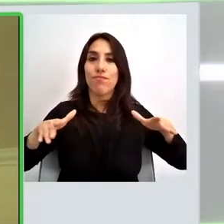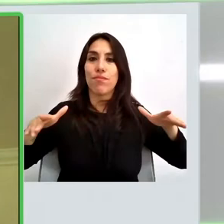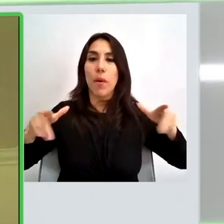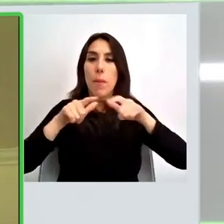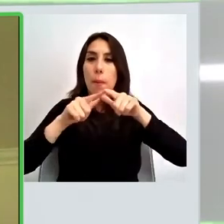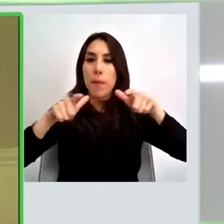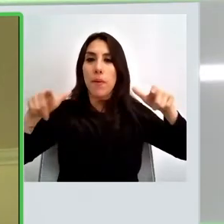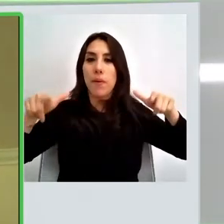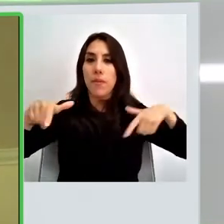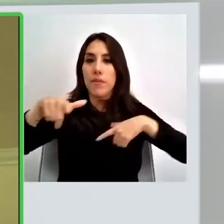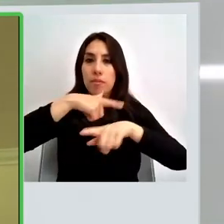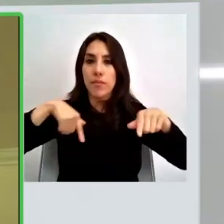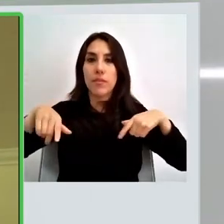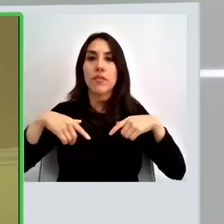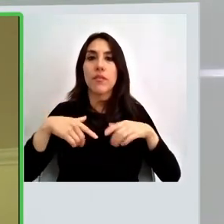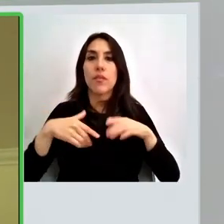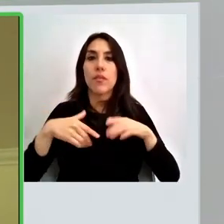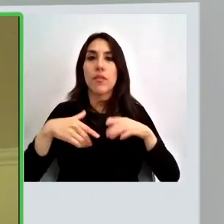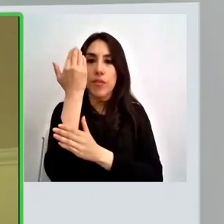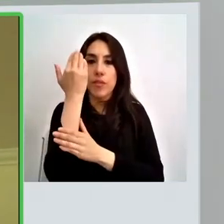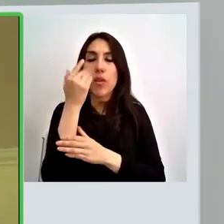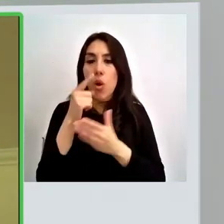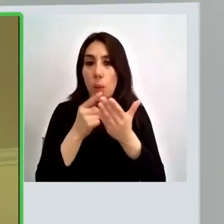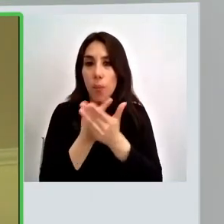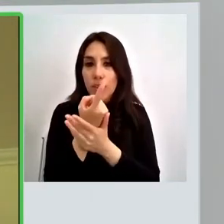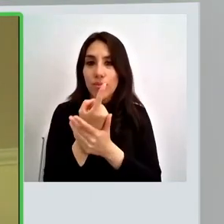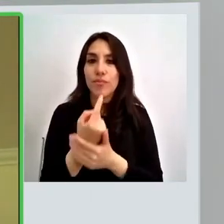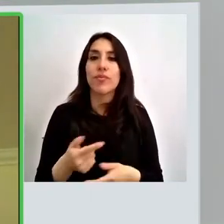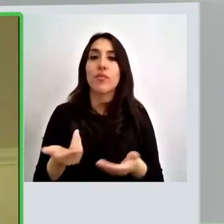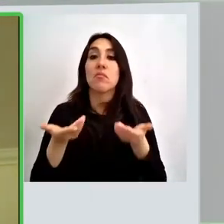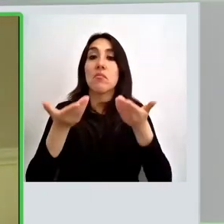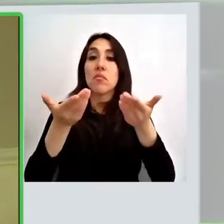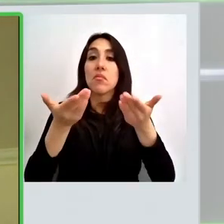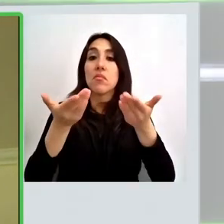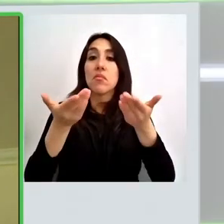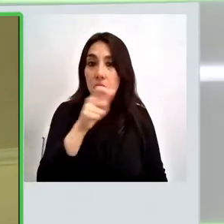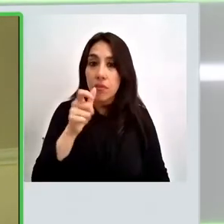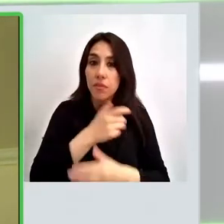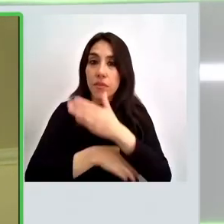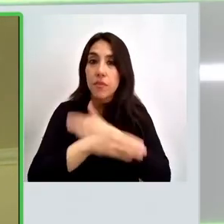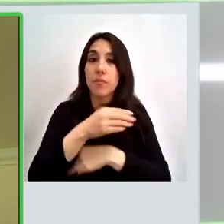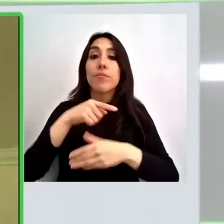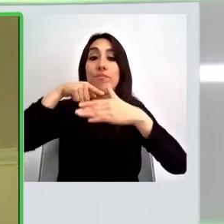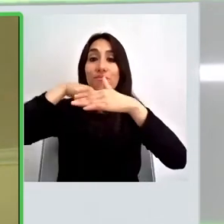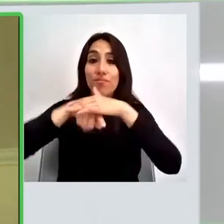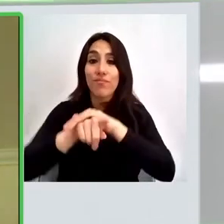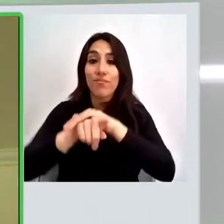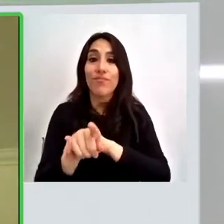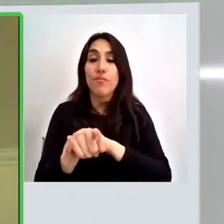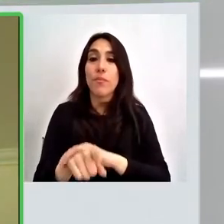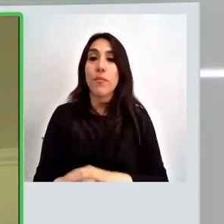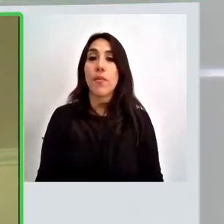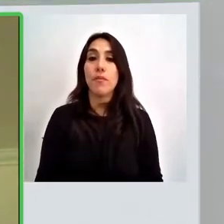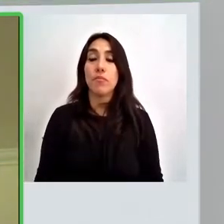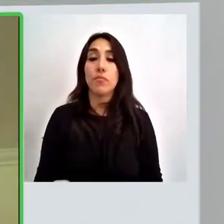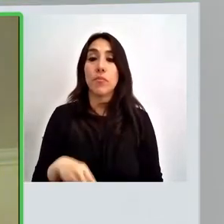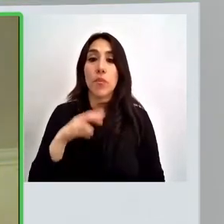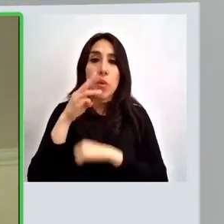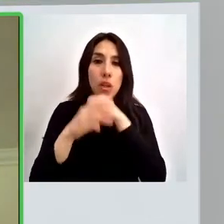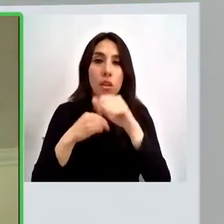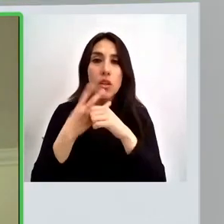personas con discapacidad que ingresan al a la fuerza laboral